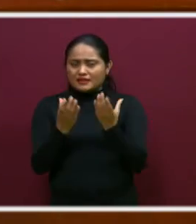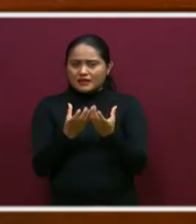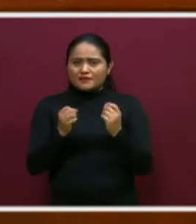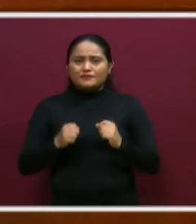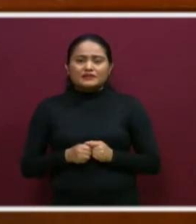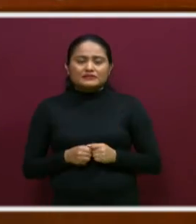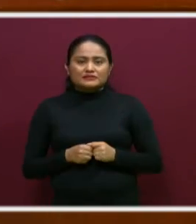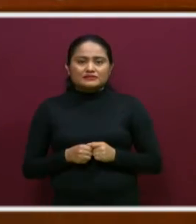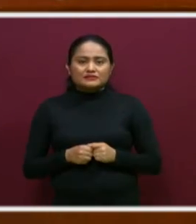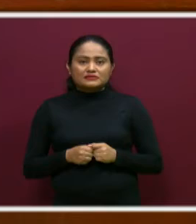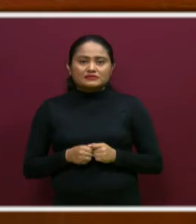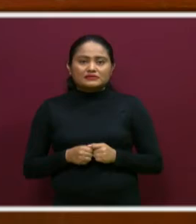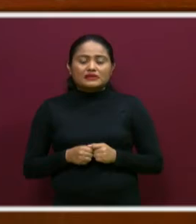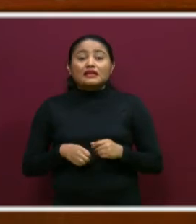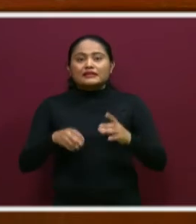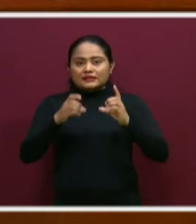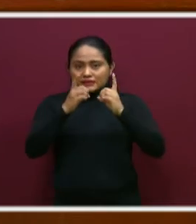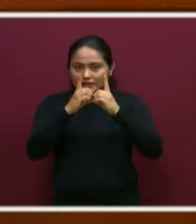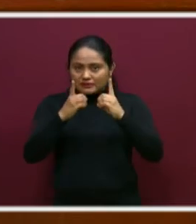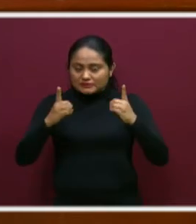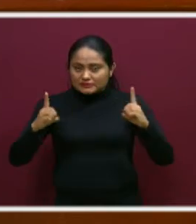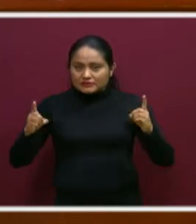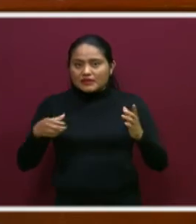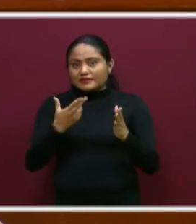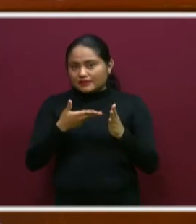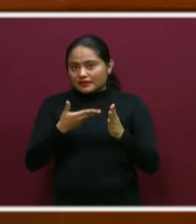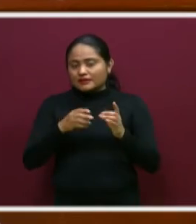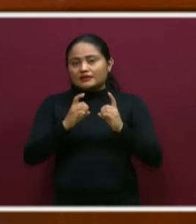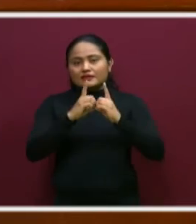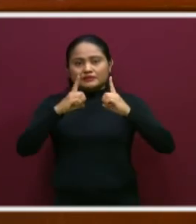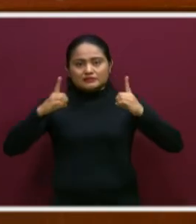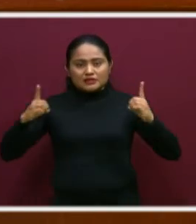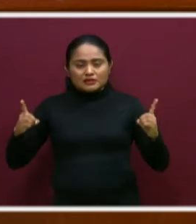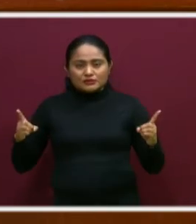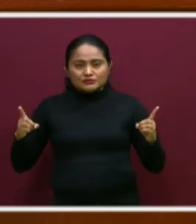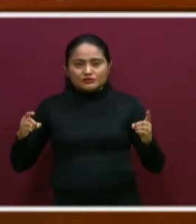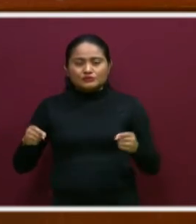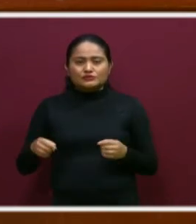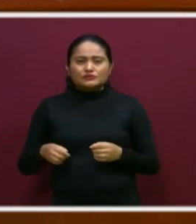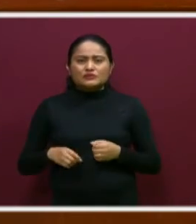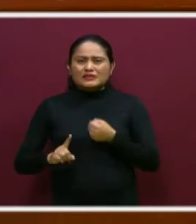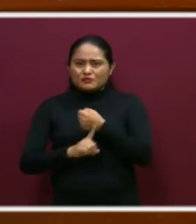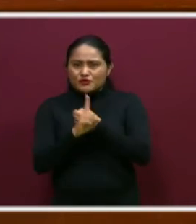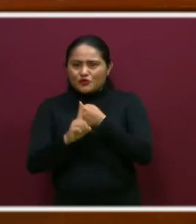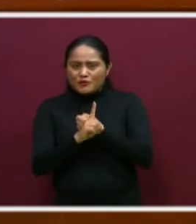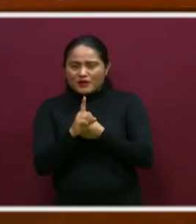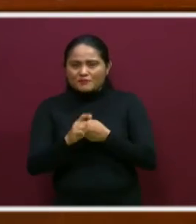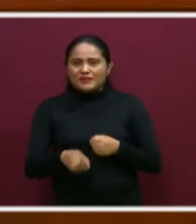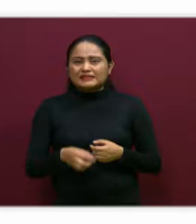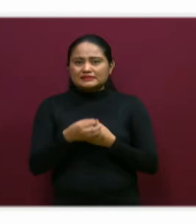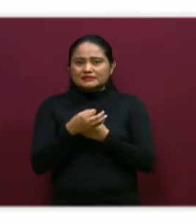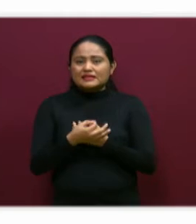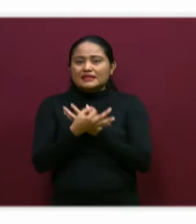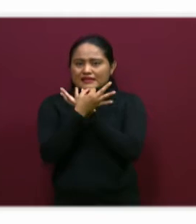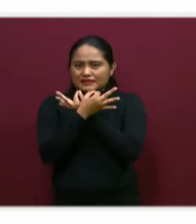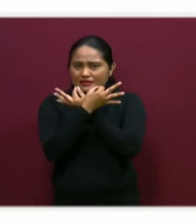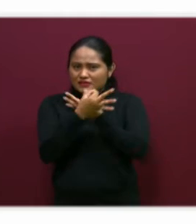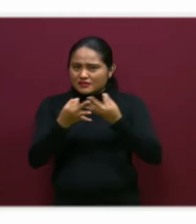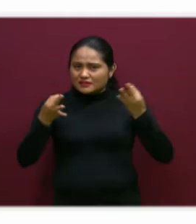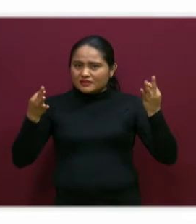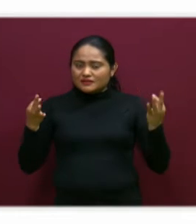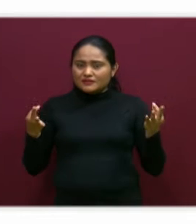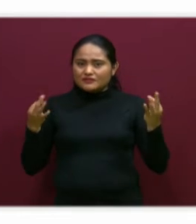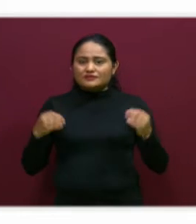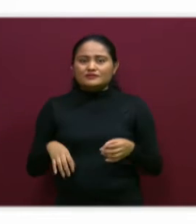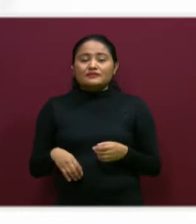resolución de conflictos en población infantil este taller se oferta el 27 de julio también en diferentes